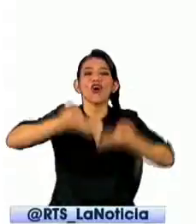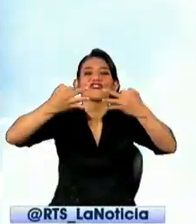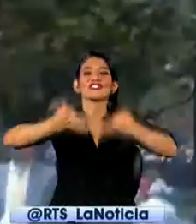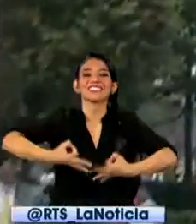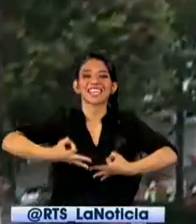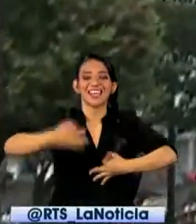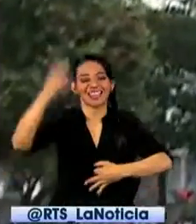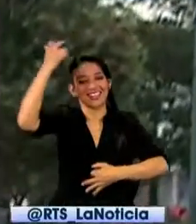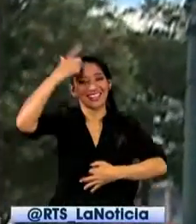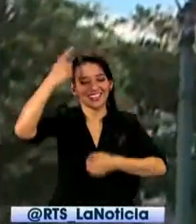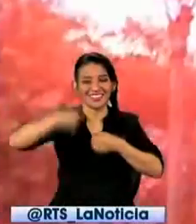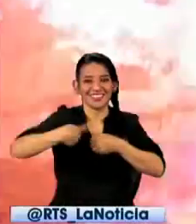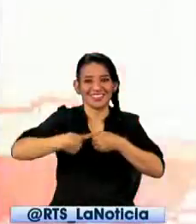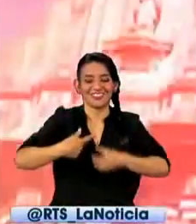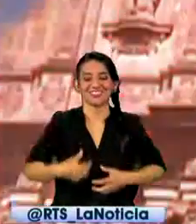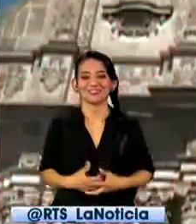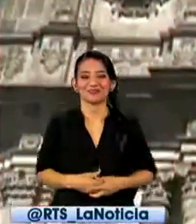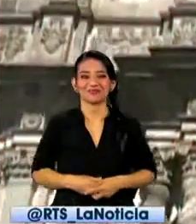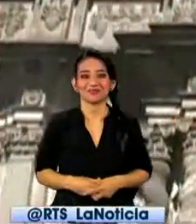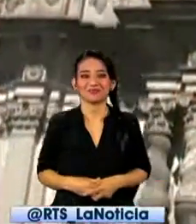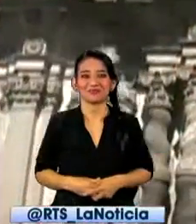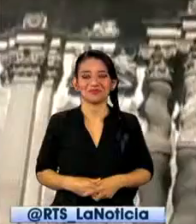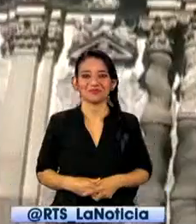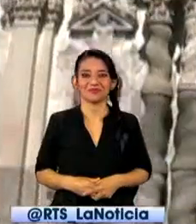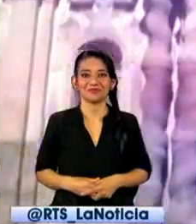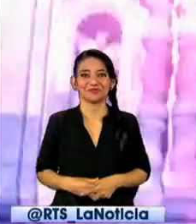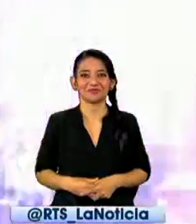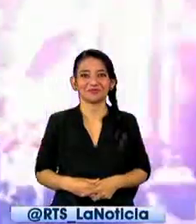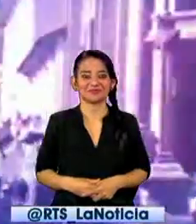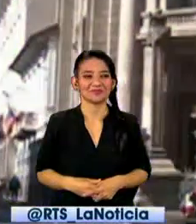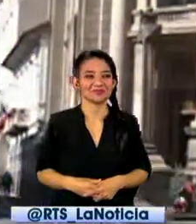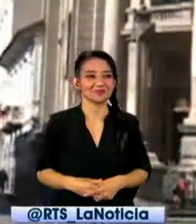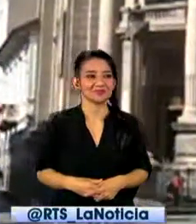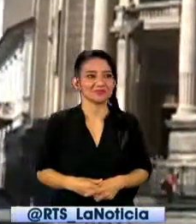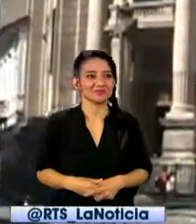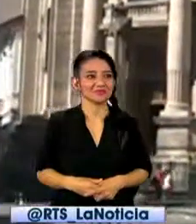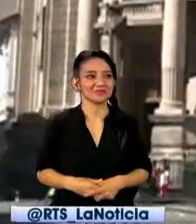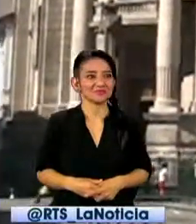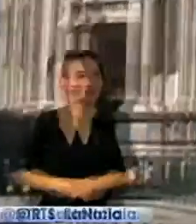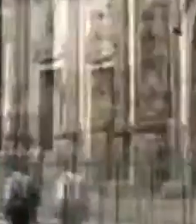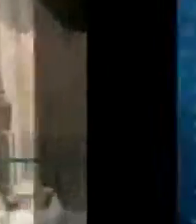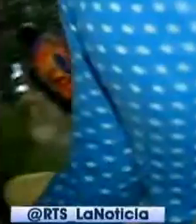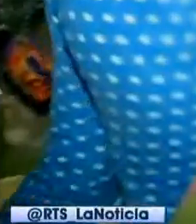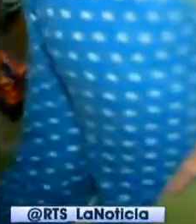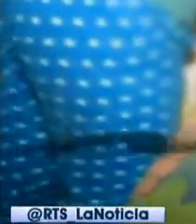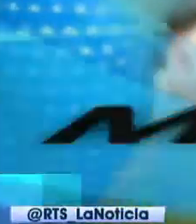de la Reina de Quito. Informó Andrea Valareso.